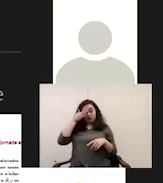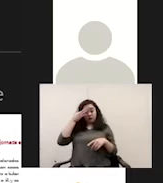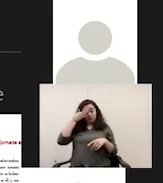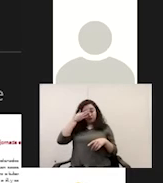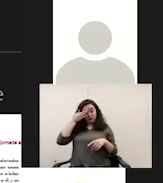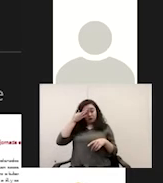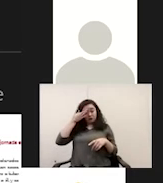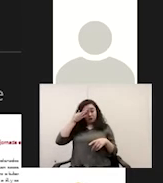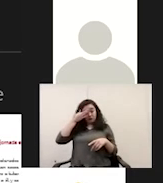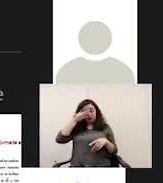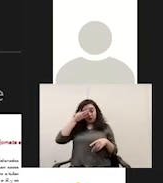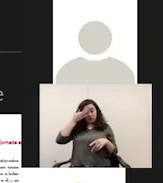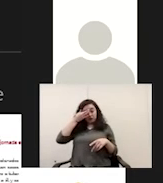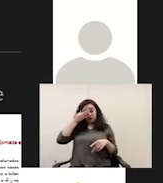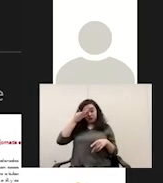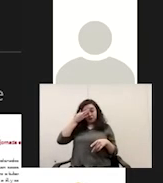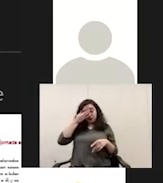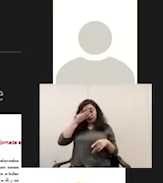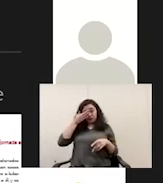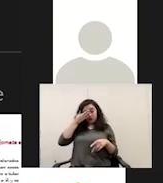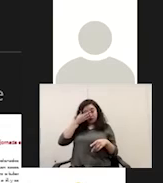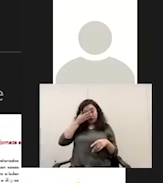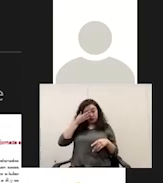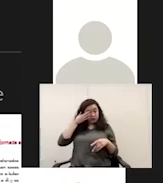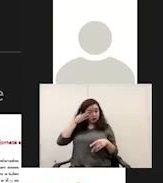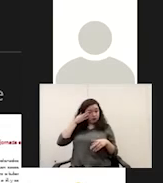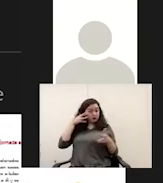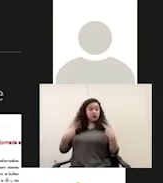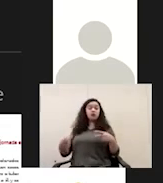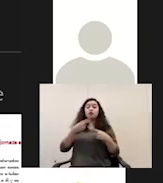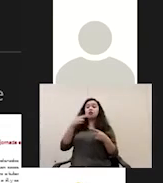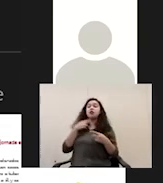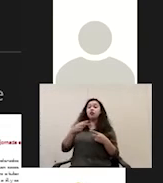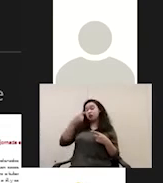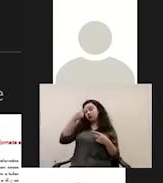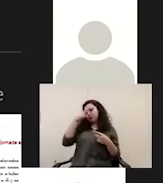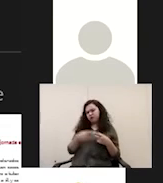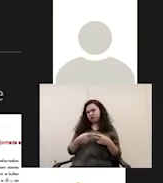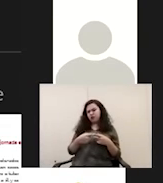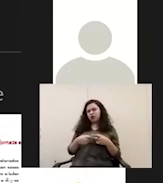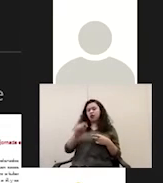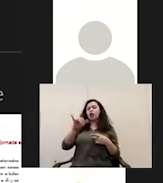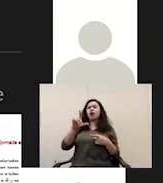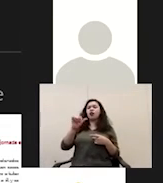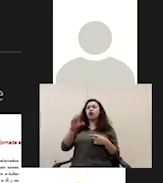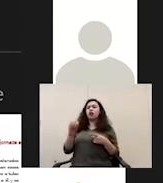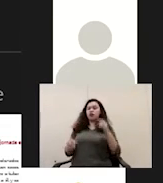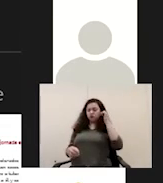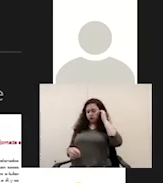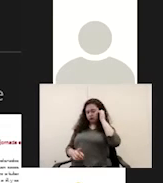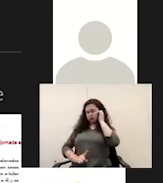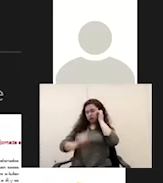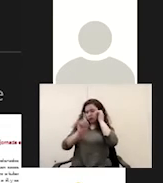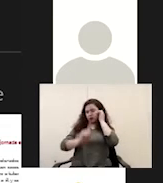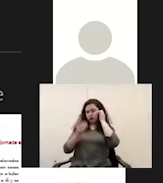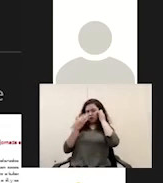parte. Hay muchas personas que lo siguen utilizando una jerga impregnada de cloro y no hay ningún problema.